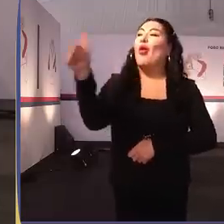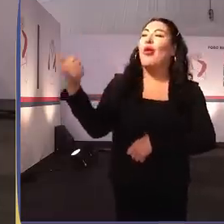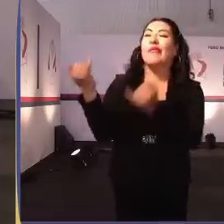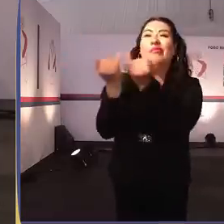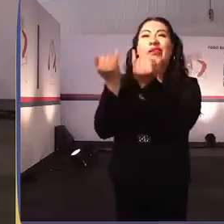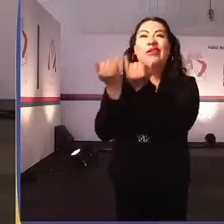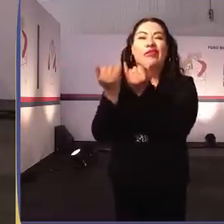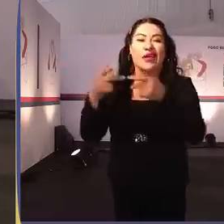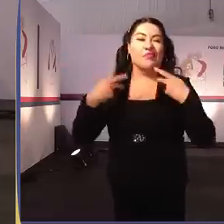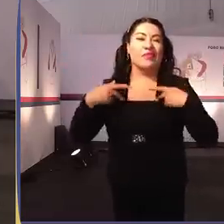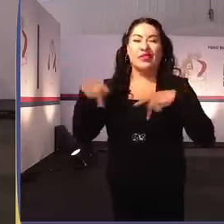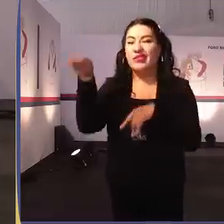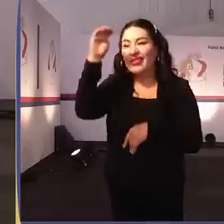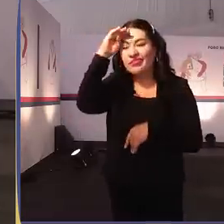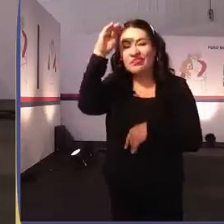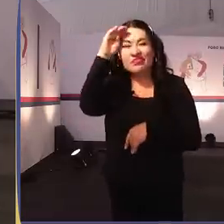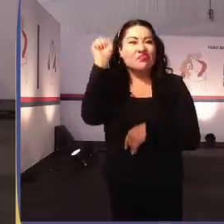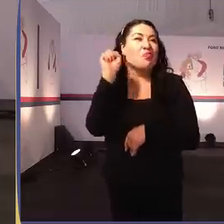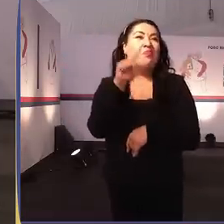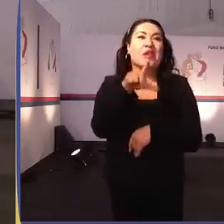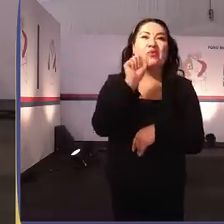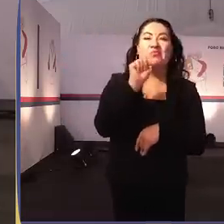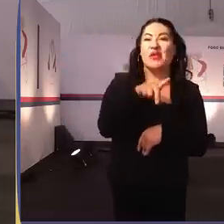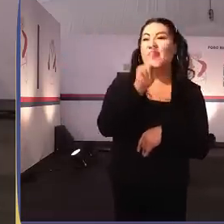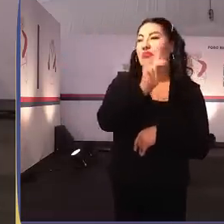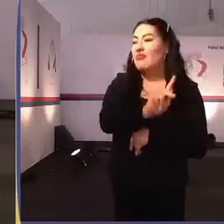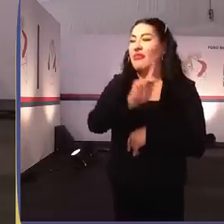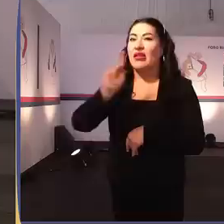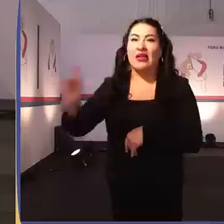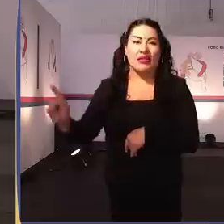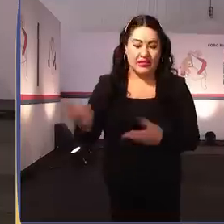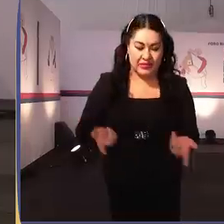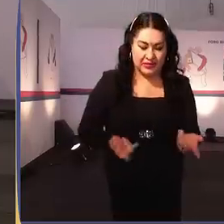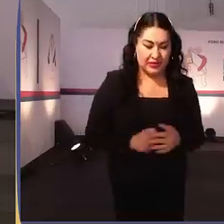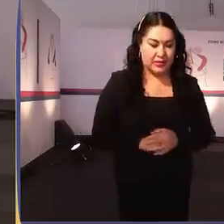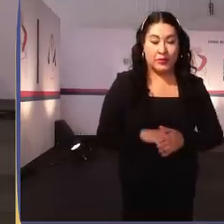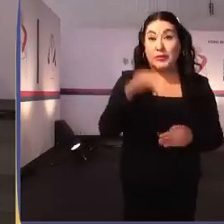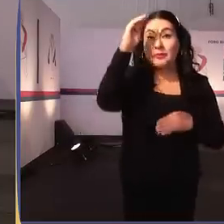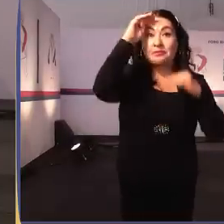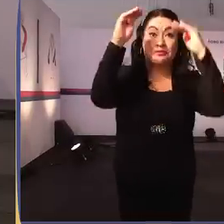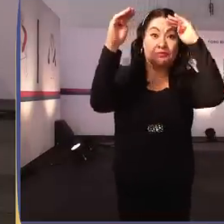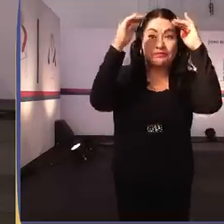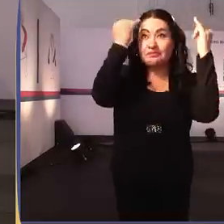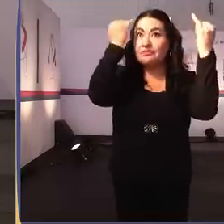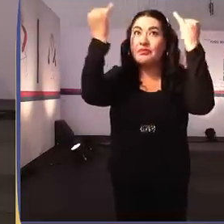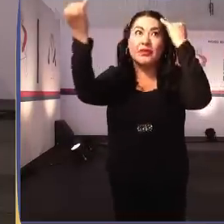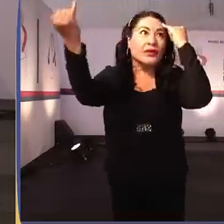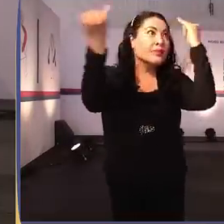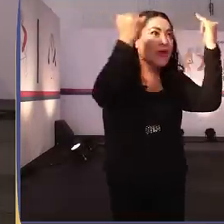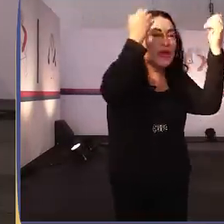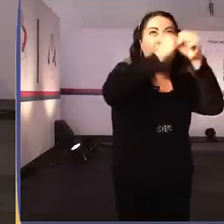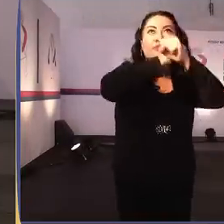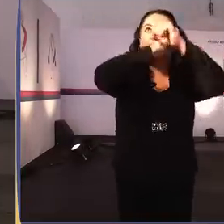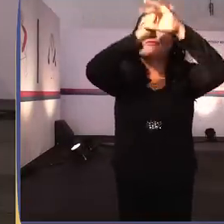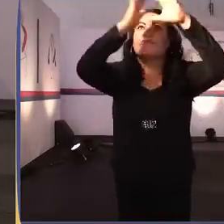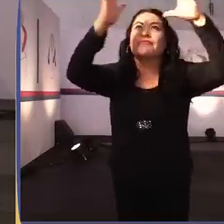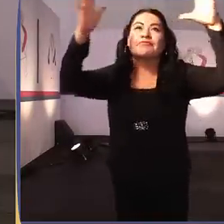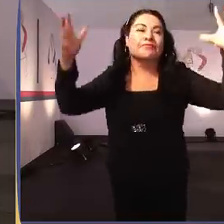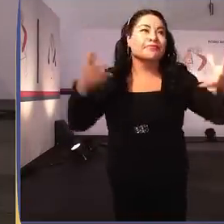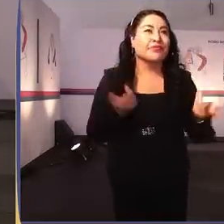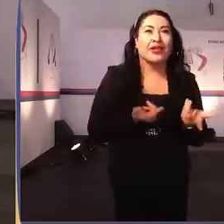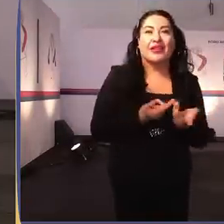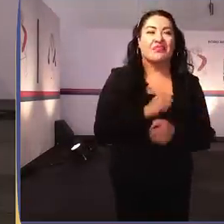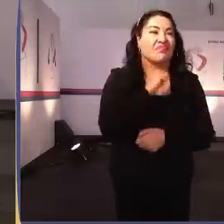dije dos veces. No tener ningún tipo de imaginación, no desarrollarla ni